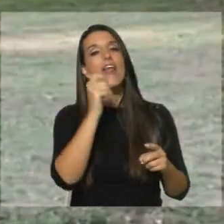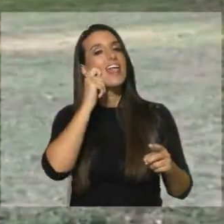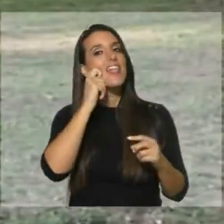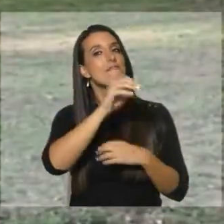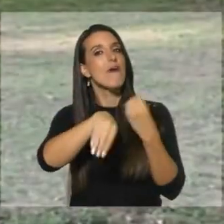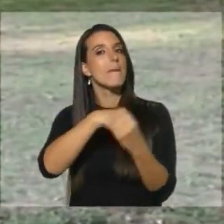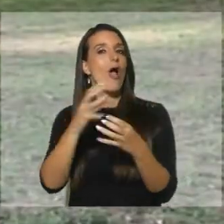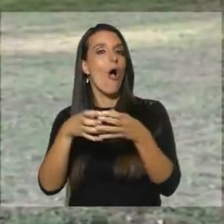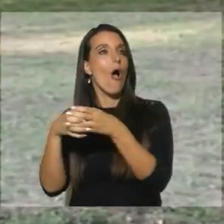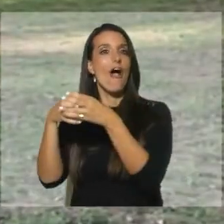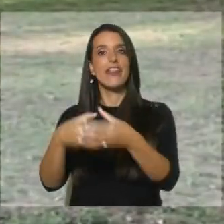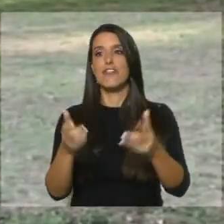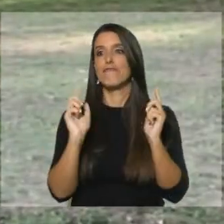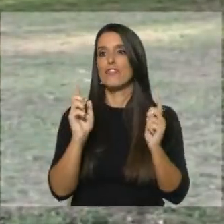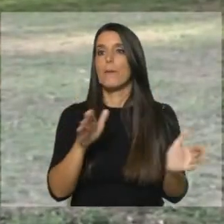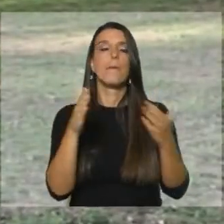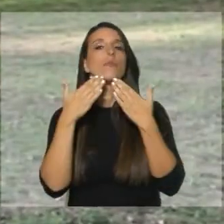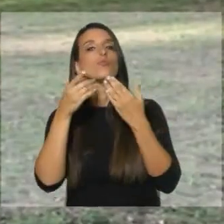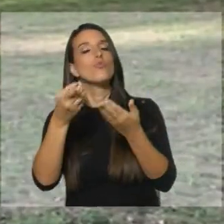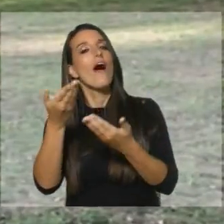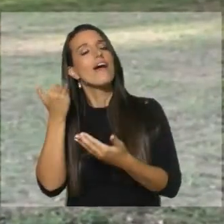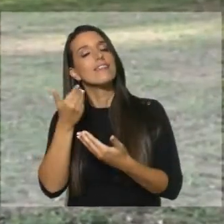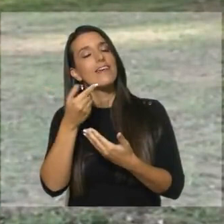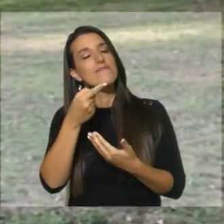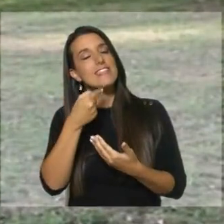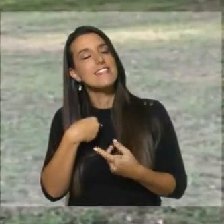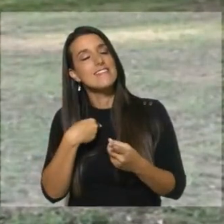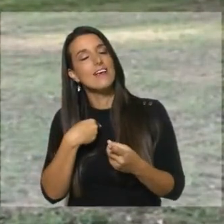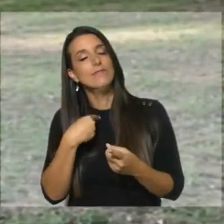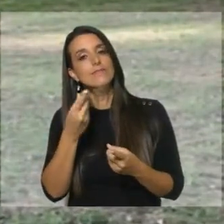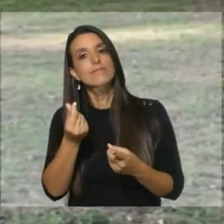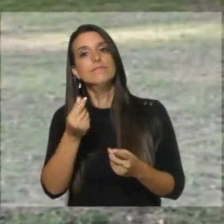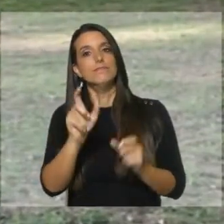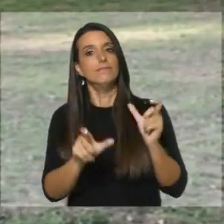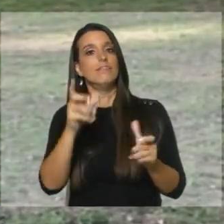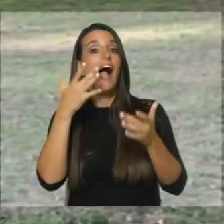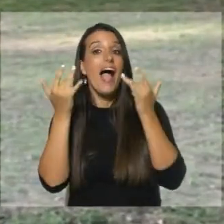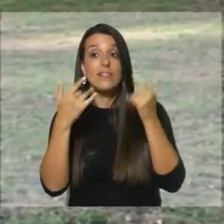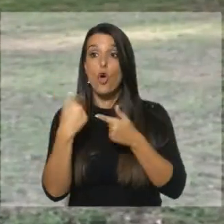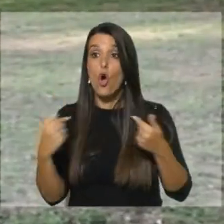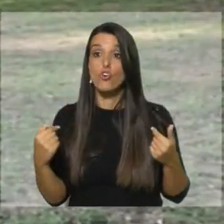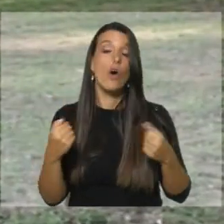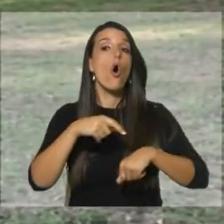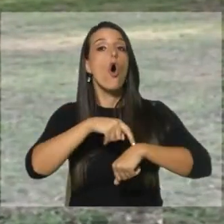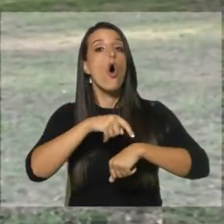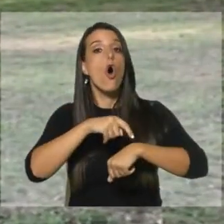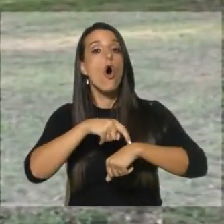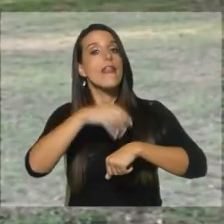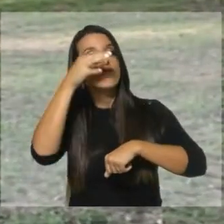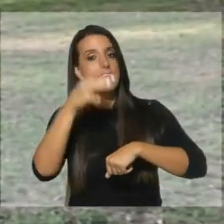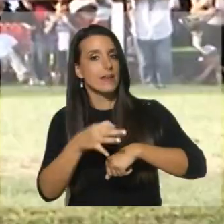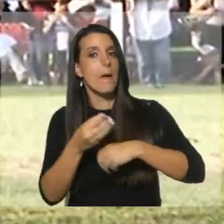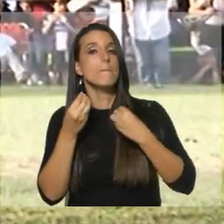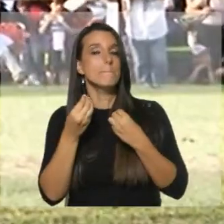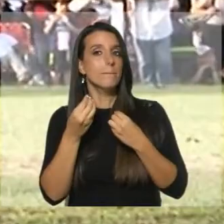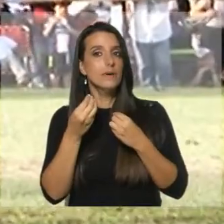familia. Antes usted nos decía que, bueno, los espectáculos tratan de terminar en una hora adecuada para que